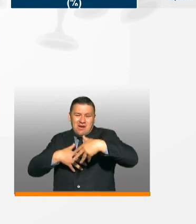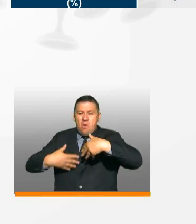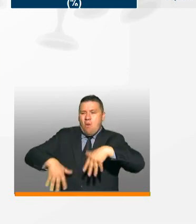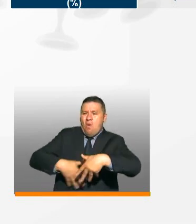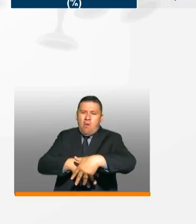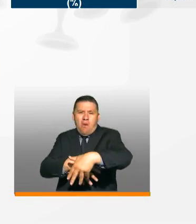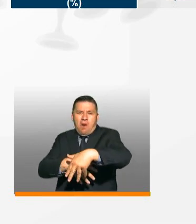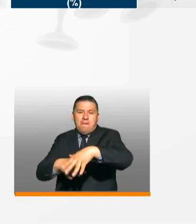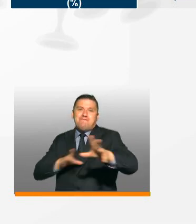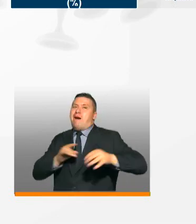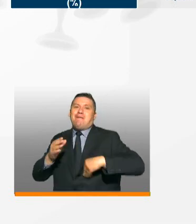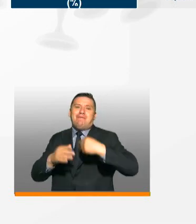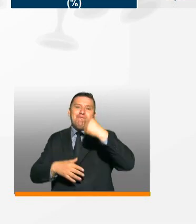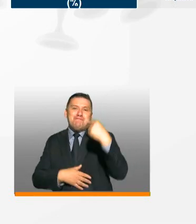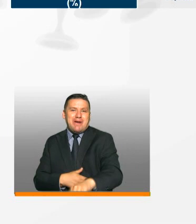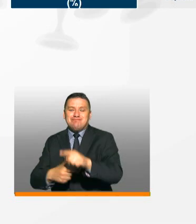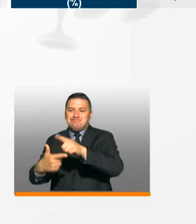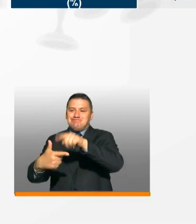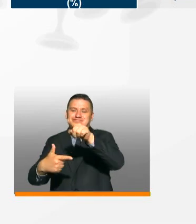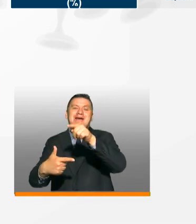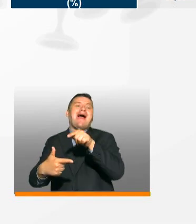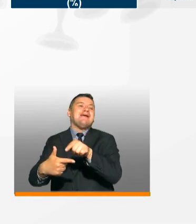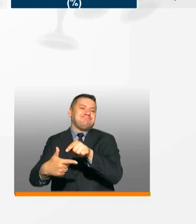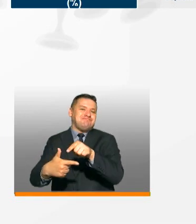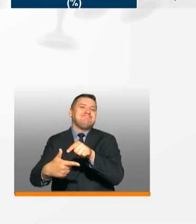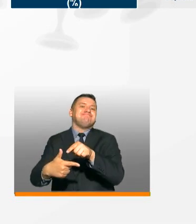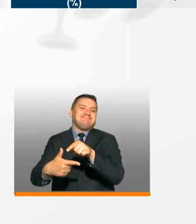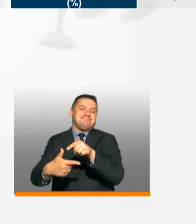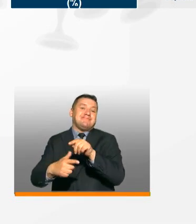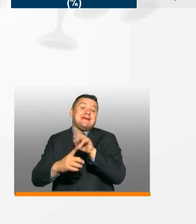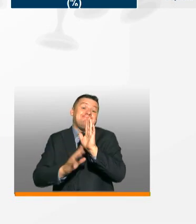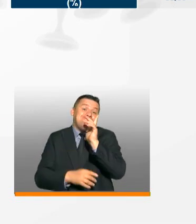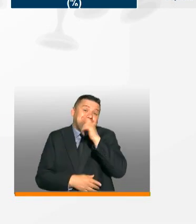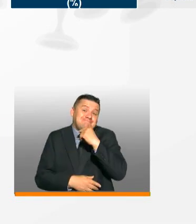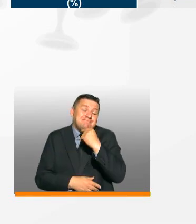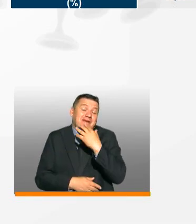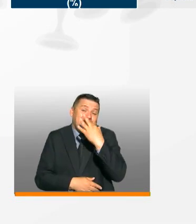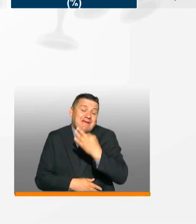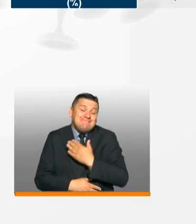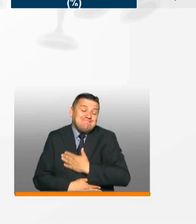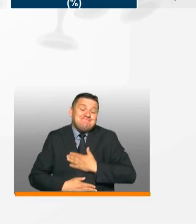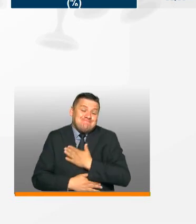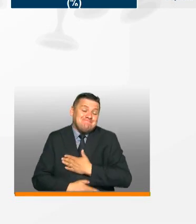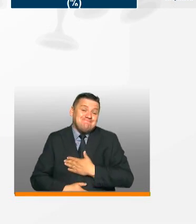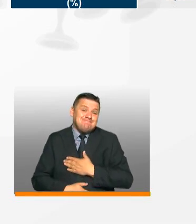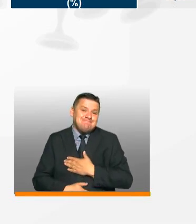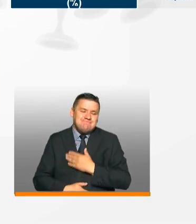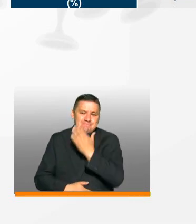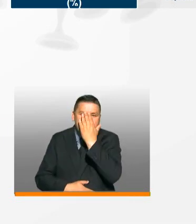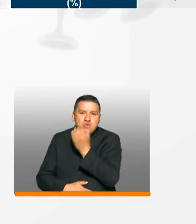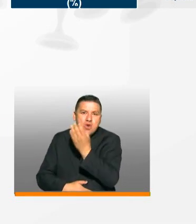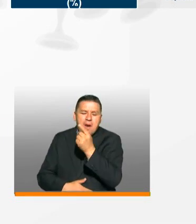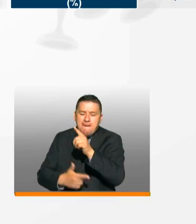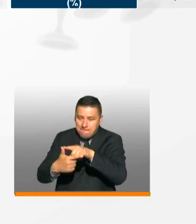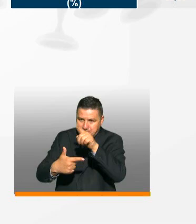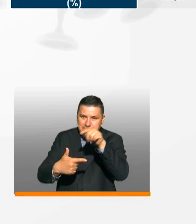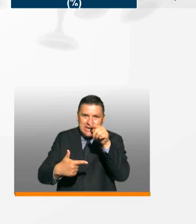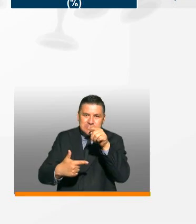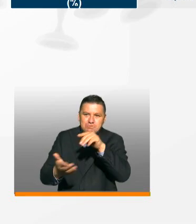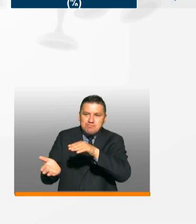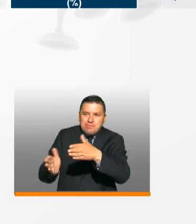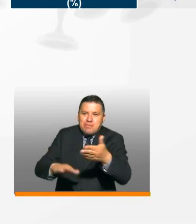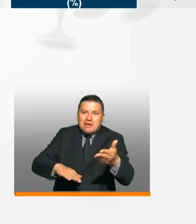unos contagios consecutivos y que desafortunado y tristemente generó en la parte de abajo una cantidad importante de